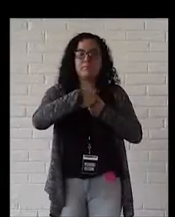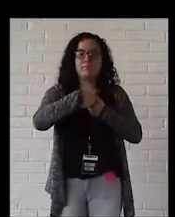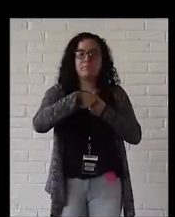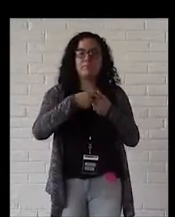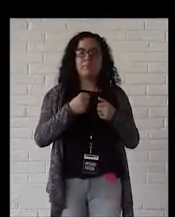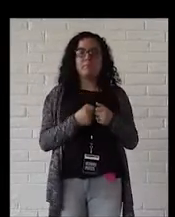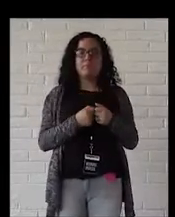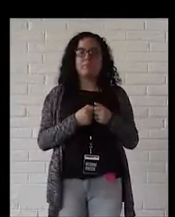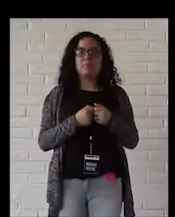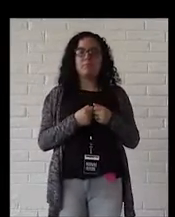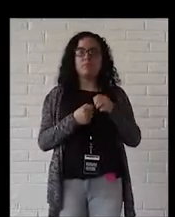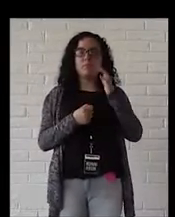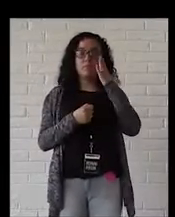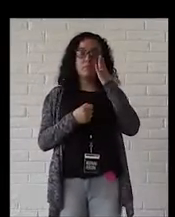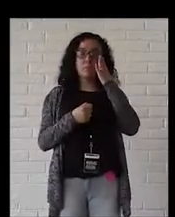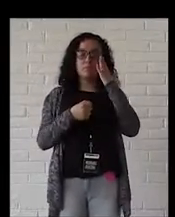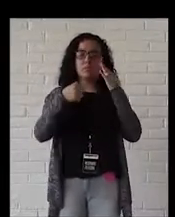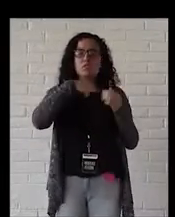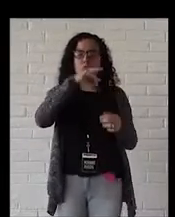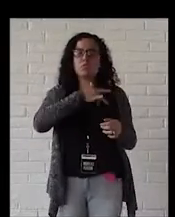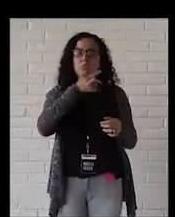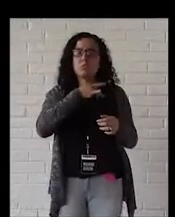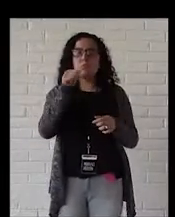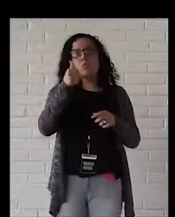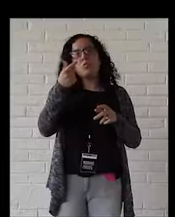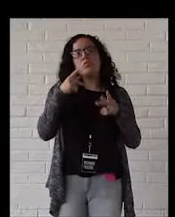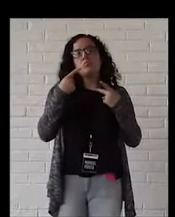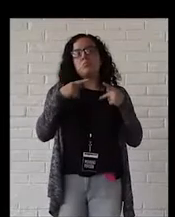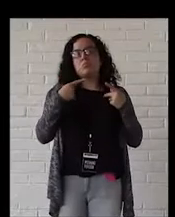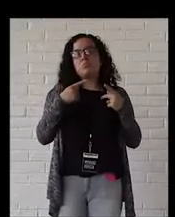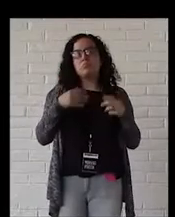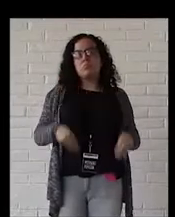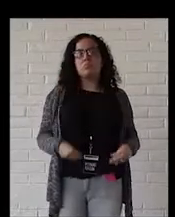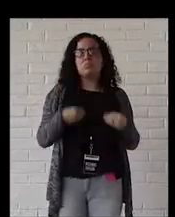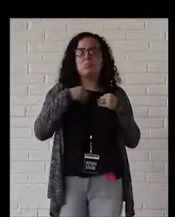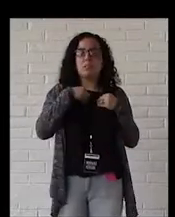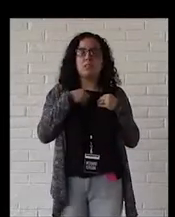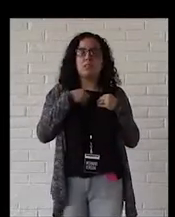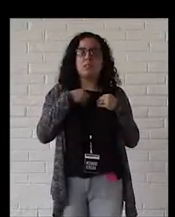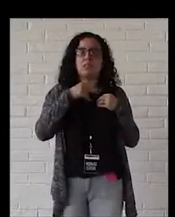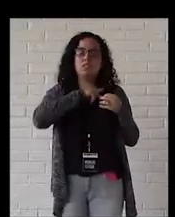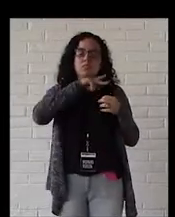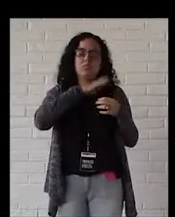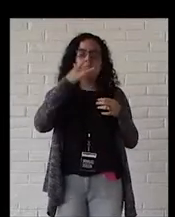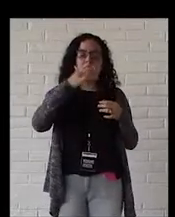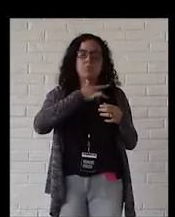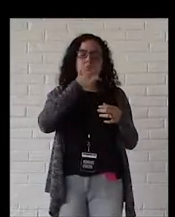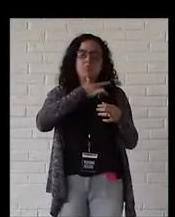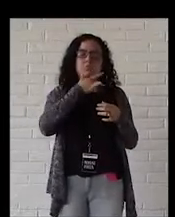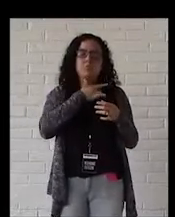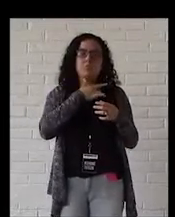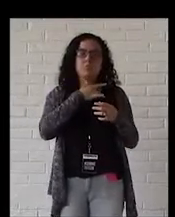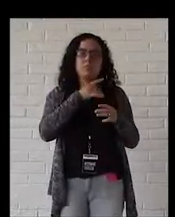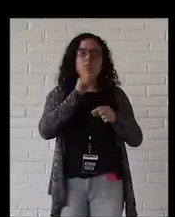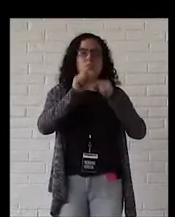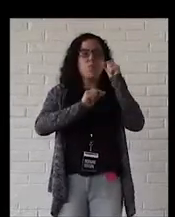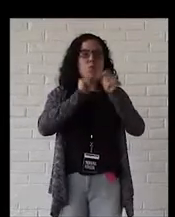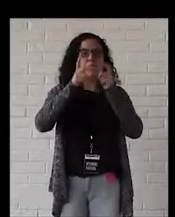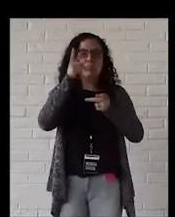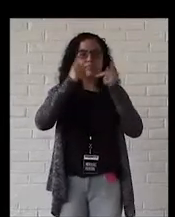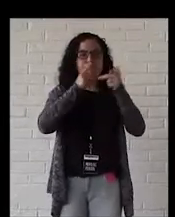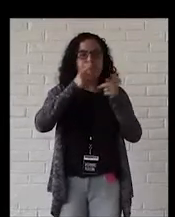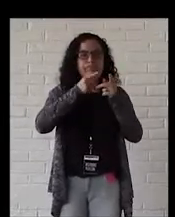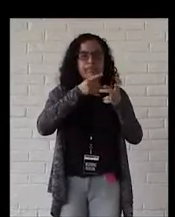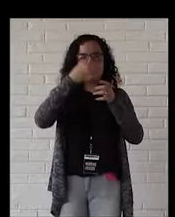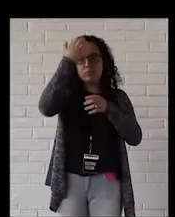Yo ya lo había sentido en diferentes momentos de la vida, bien, y a través de varias prácticas de autoconocimiento. Pero yo dije, ok,